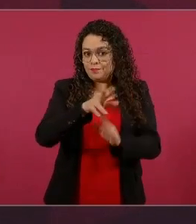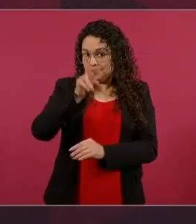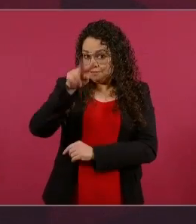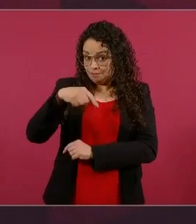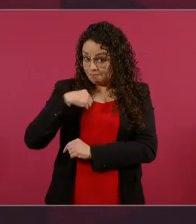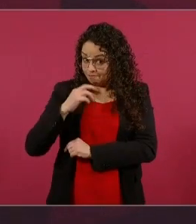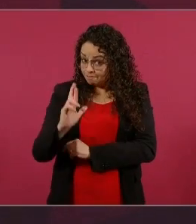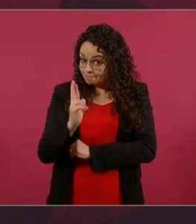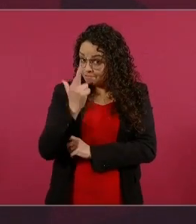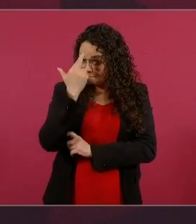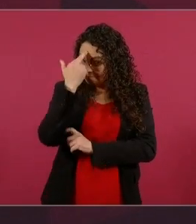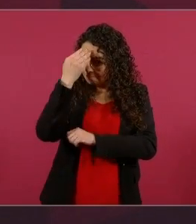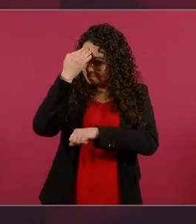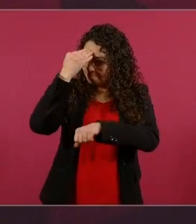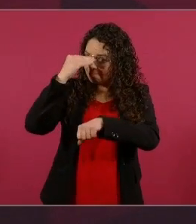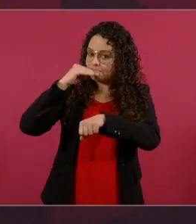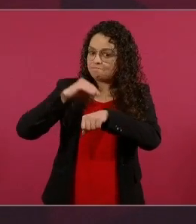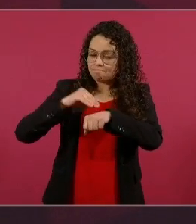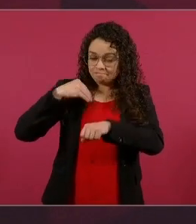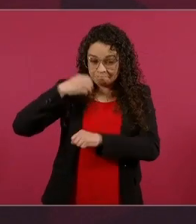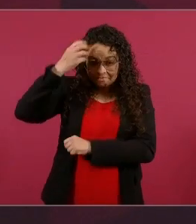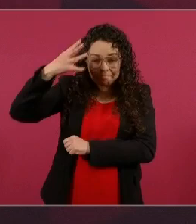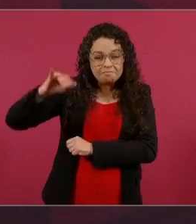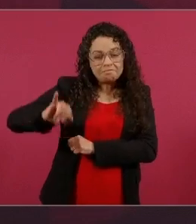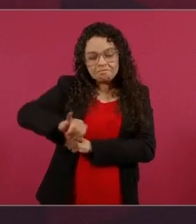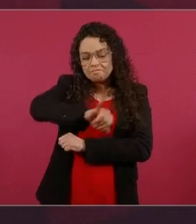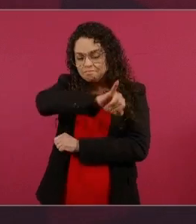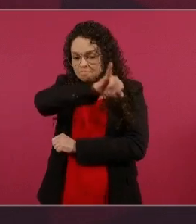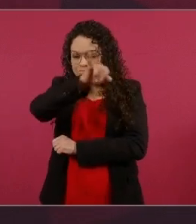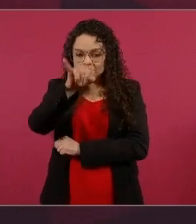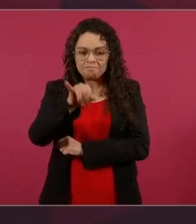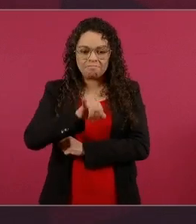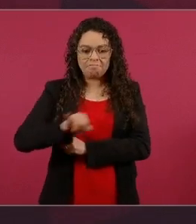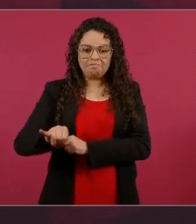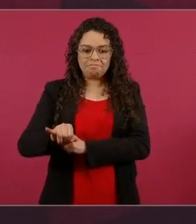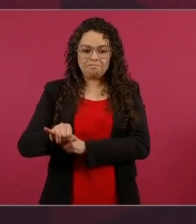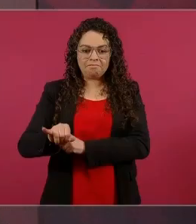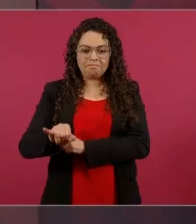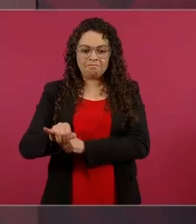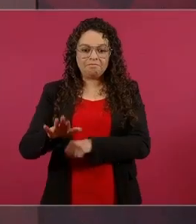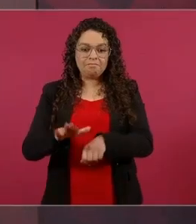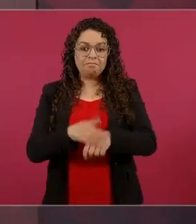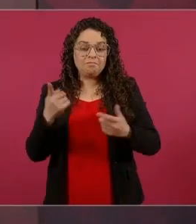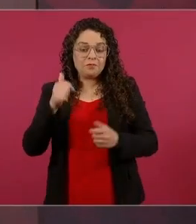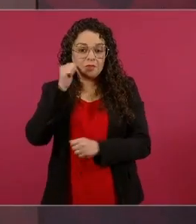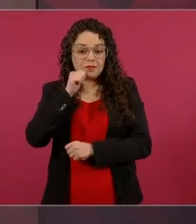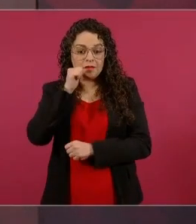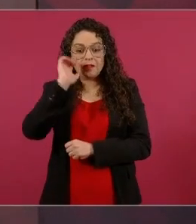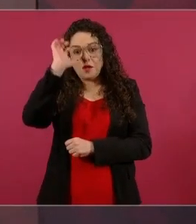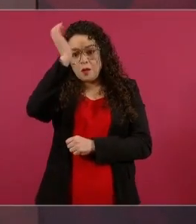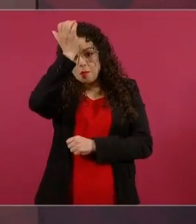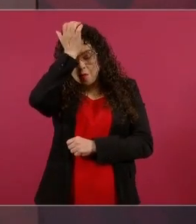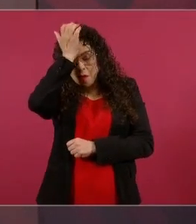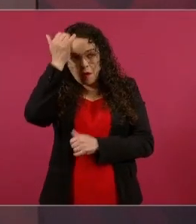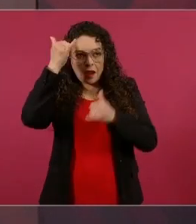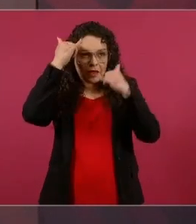porque siempre lo decía yo en los actos pollos patos chivos borregos puercos cochinos